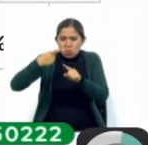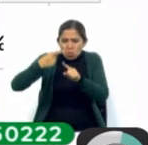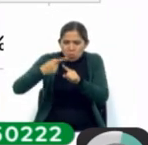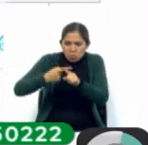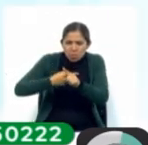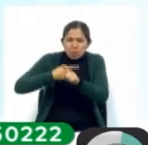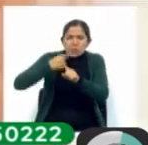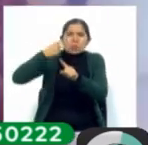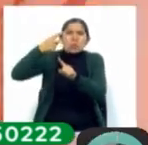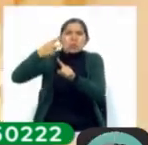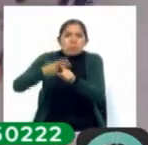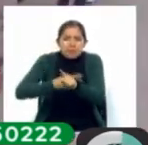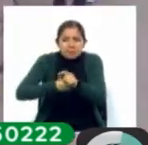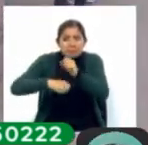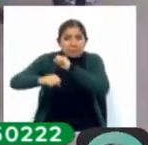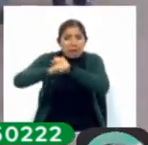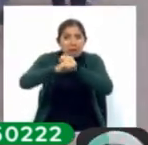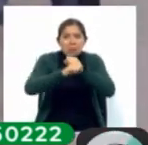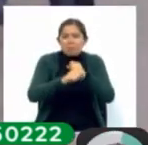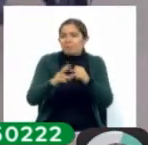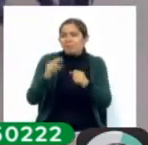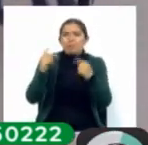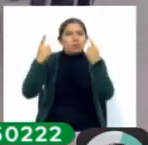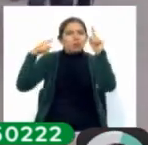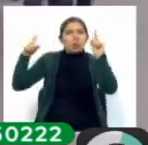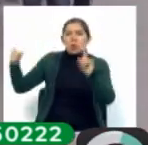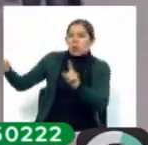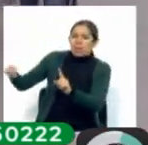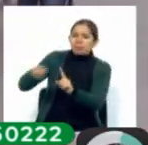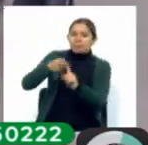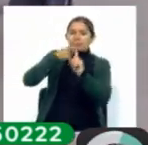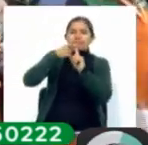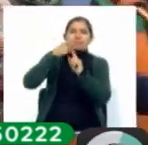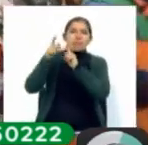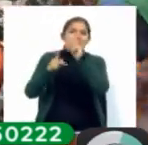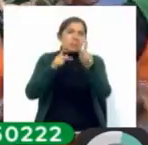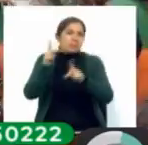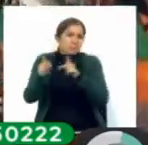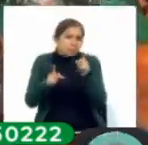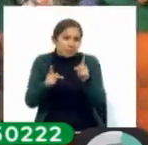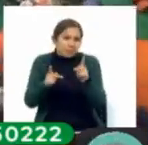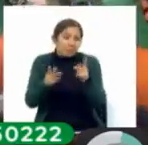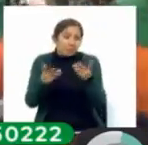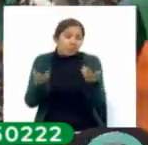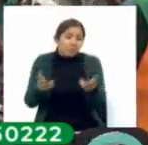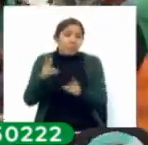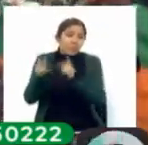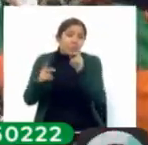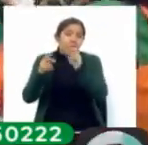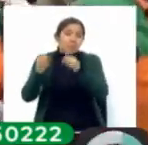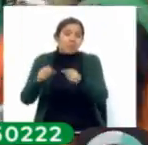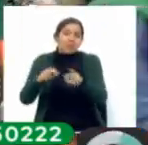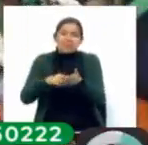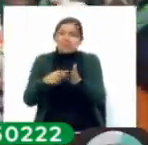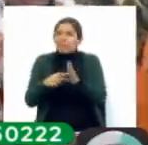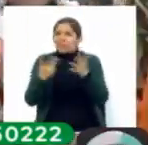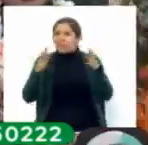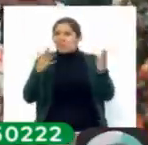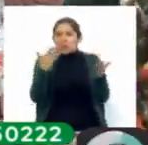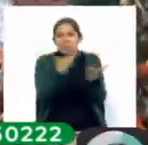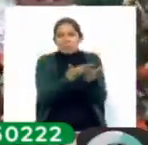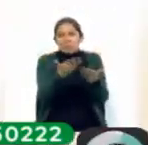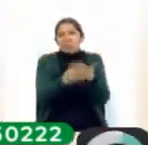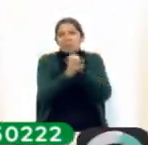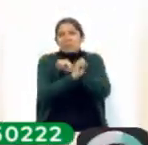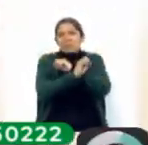2 meses y medio de campaña, no logró conquistar a ese sector de la población votante, que podría reflejarse en que no exista una propuesta clara